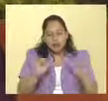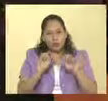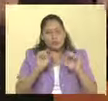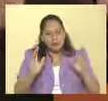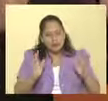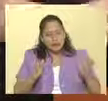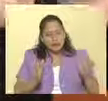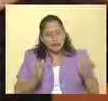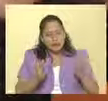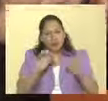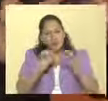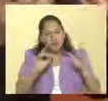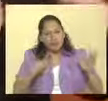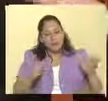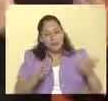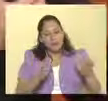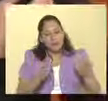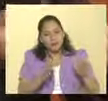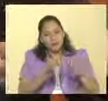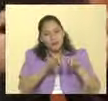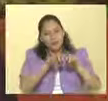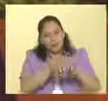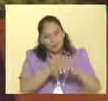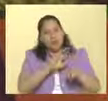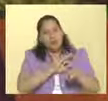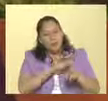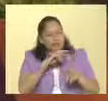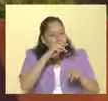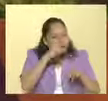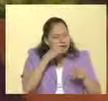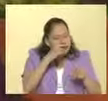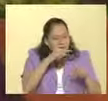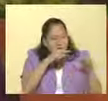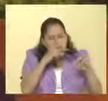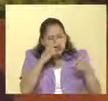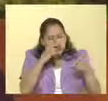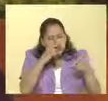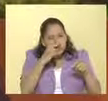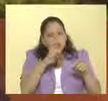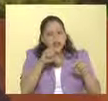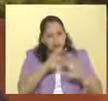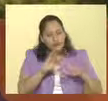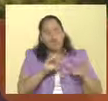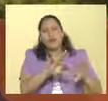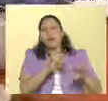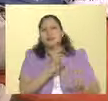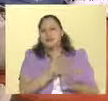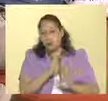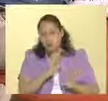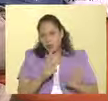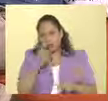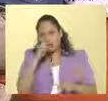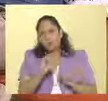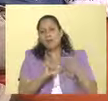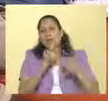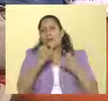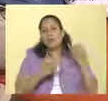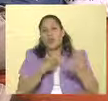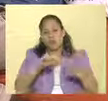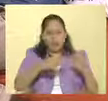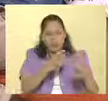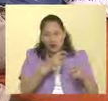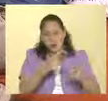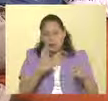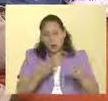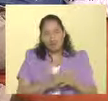cerca, más cerca, hasta que realmente ya puedan estarse oliendo constantemente y de repente ya dejarlos solos para que empiecen a jugar. Un ratito